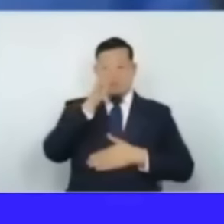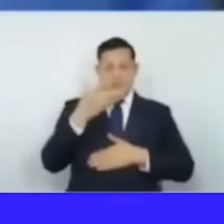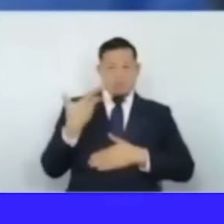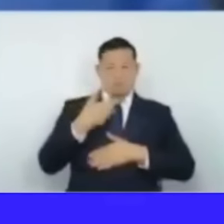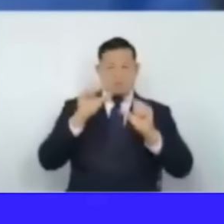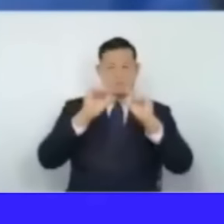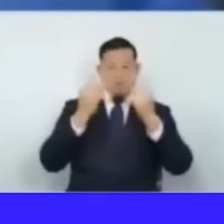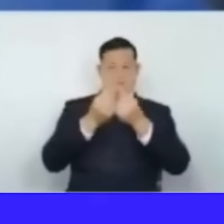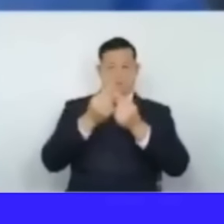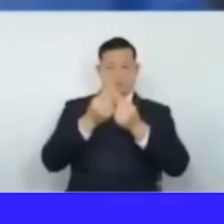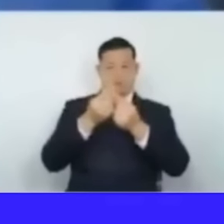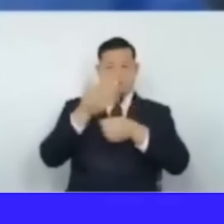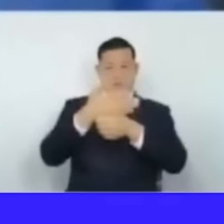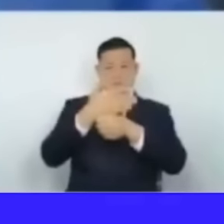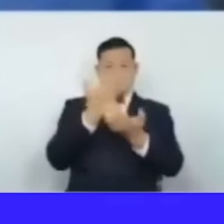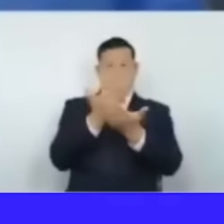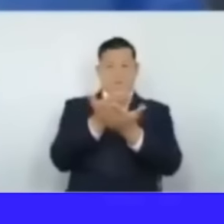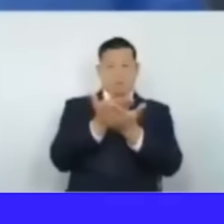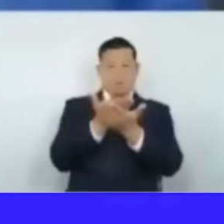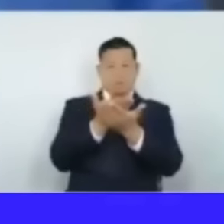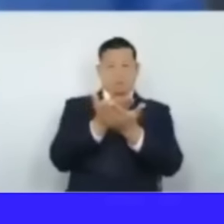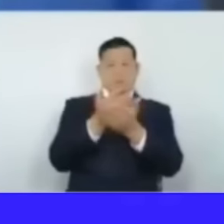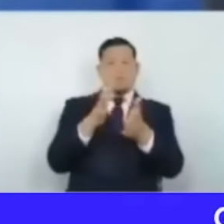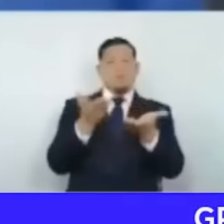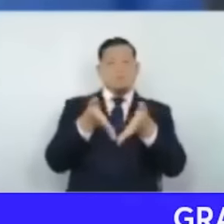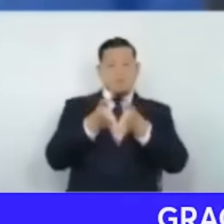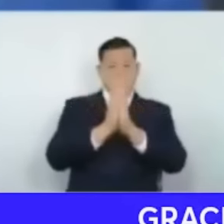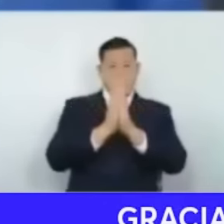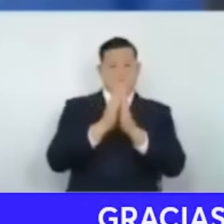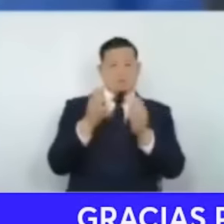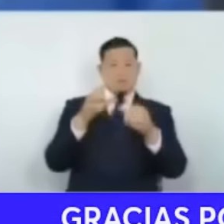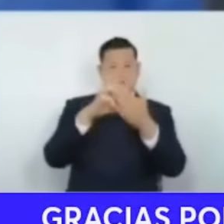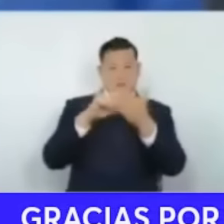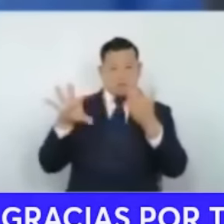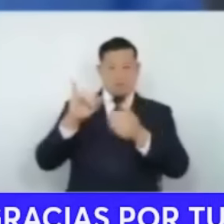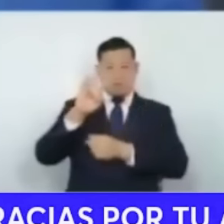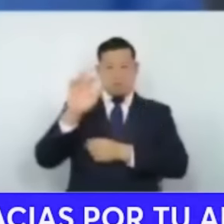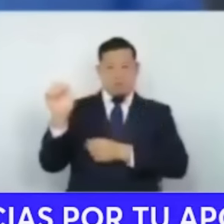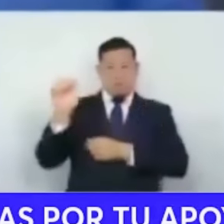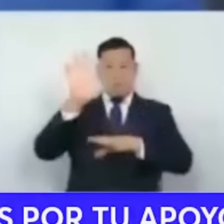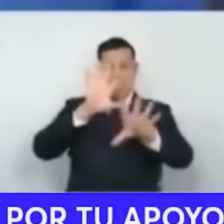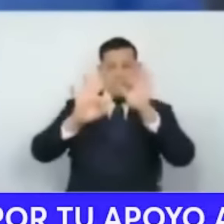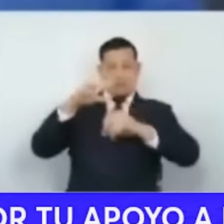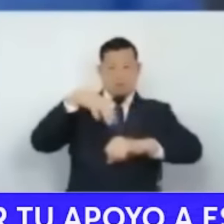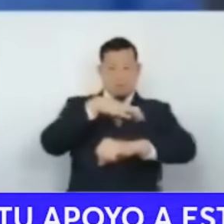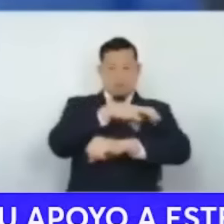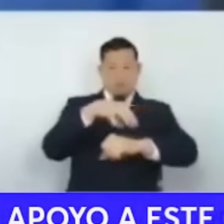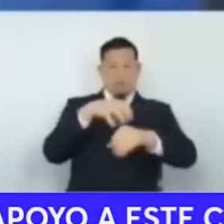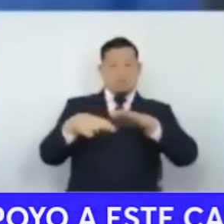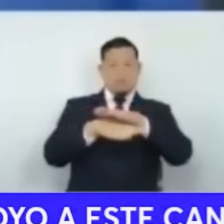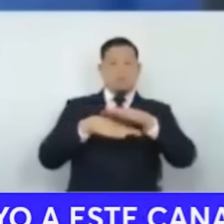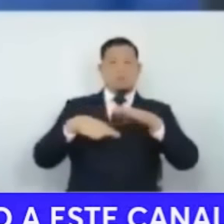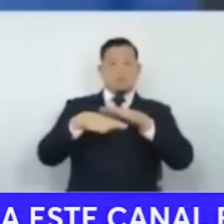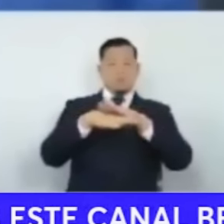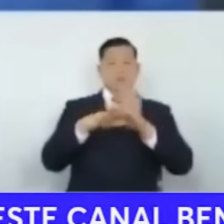grupo parlamentario presentamos una propuesta que pedía que se quitara el IVA a ciertos productos de la canasta